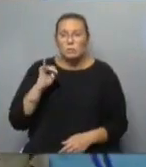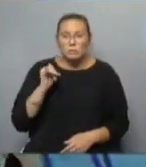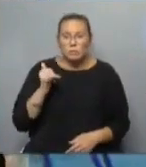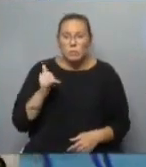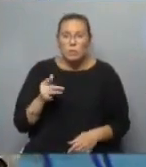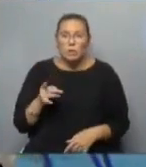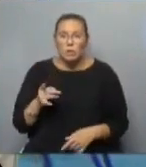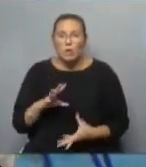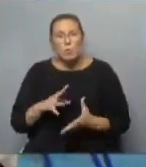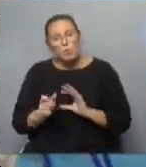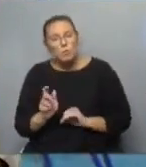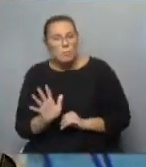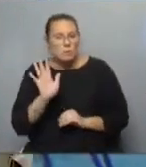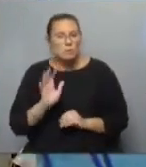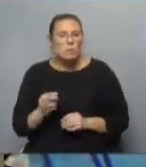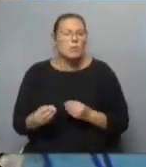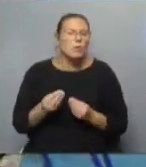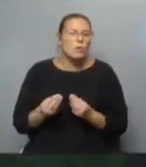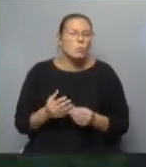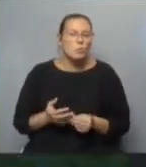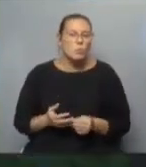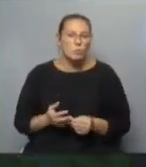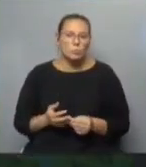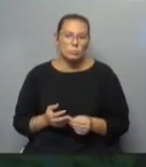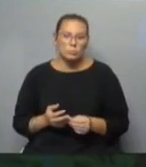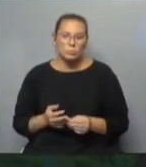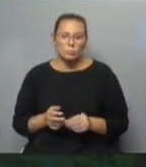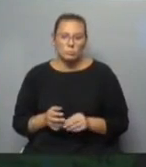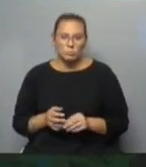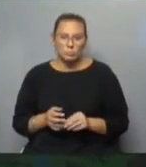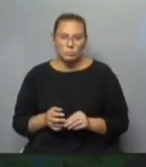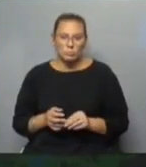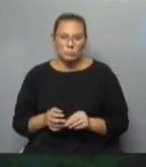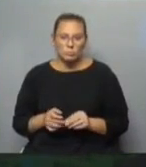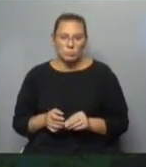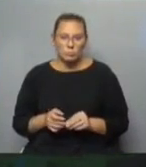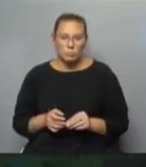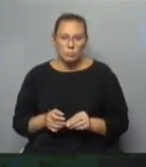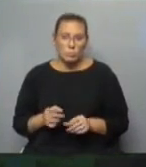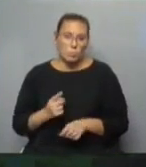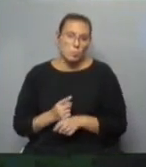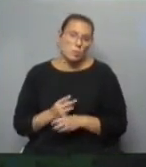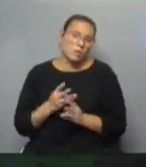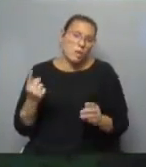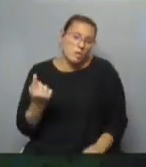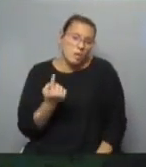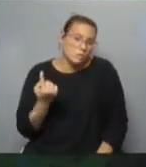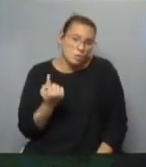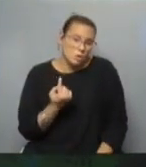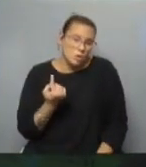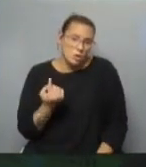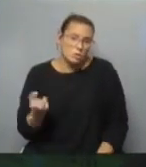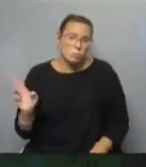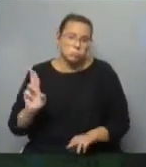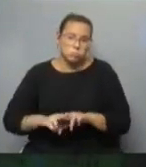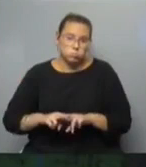que hay que tomarla de esa manera. ¿Cómo sería ese concepto? Bueno, primero estás sola por lo general, ¿no? Se han muerto